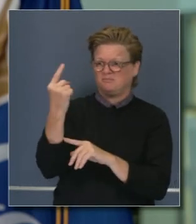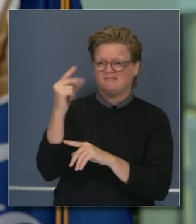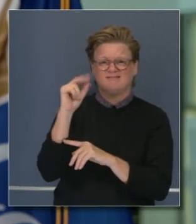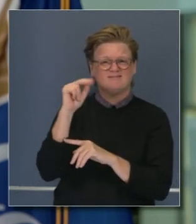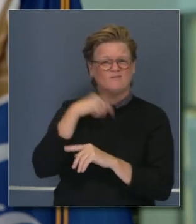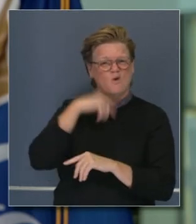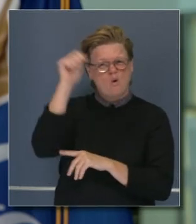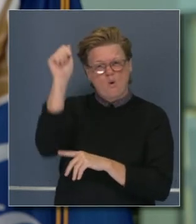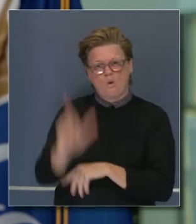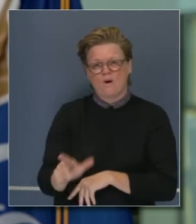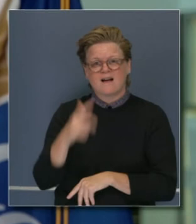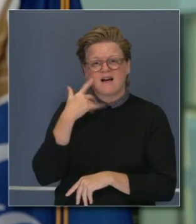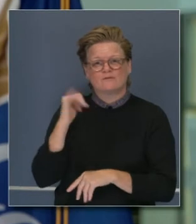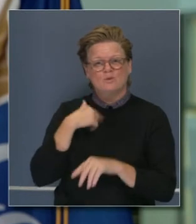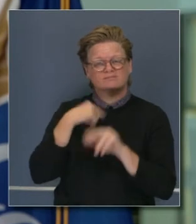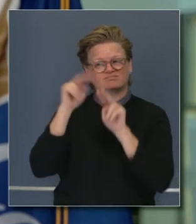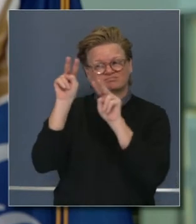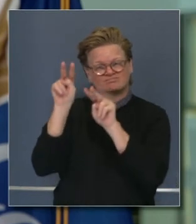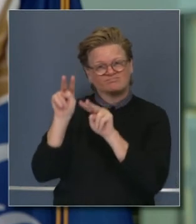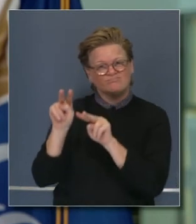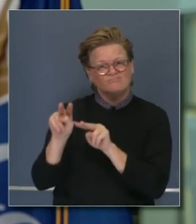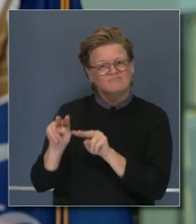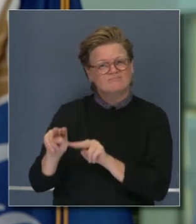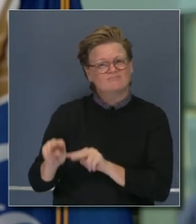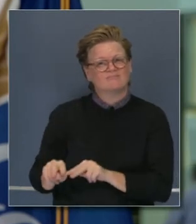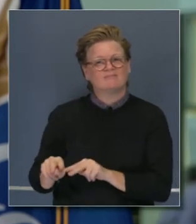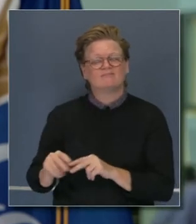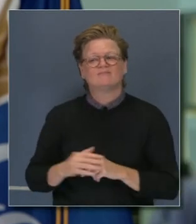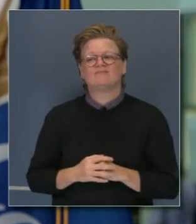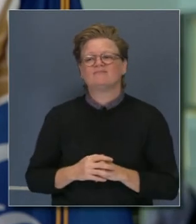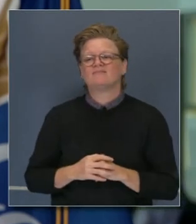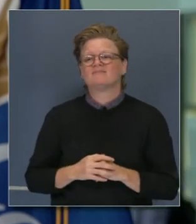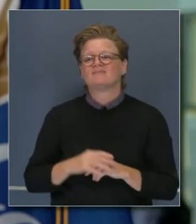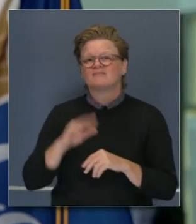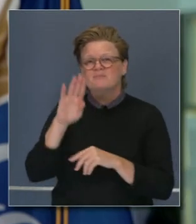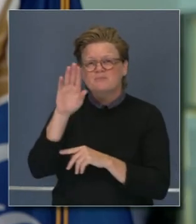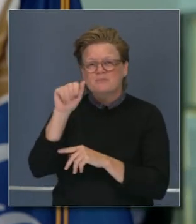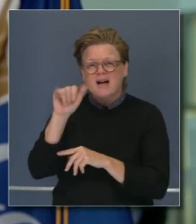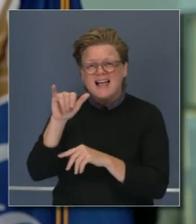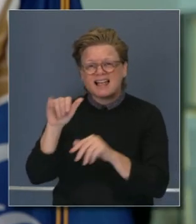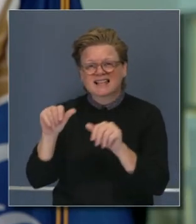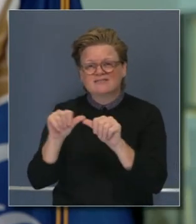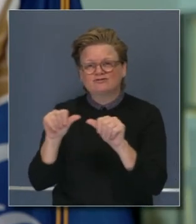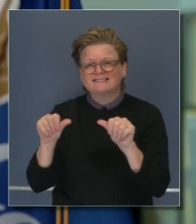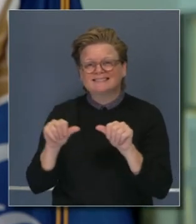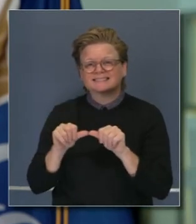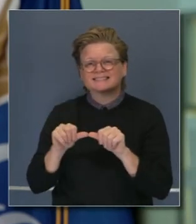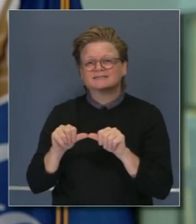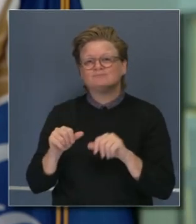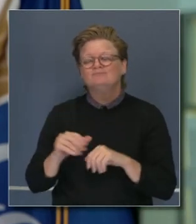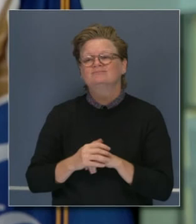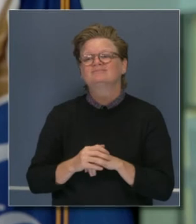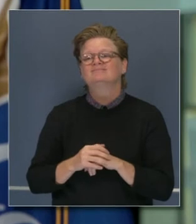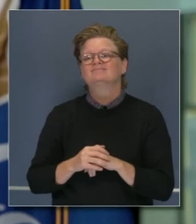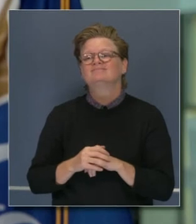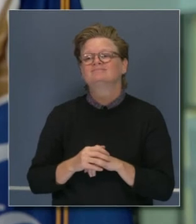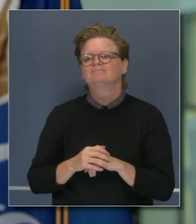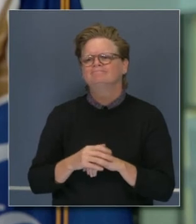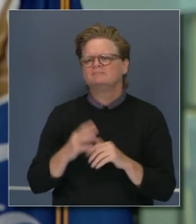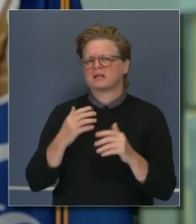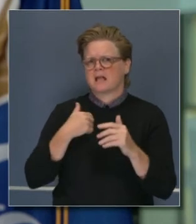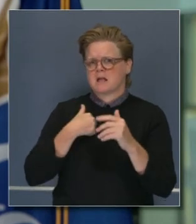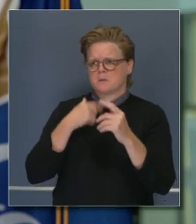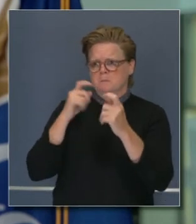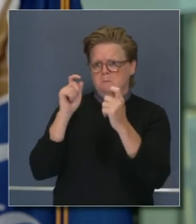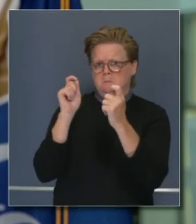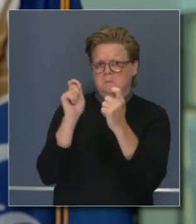tamaño ocurriendo literalmente a lo ancho del estado, algunas en el área de la Bahía, no solo Sacramento. Así que, con